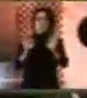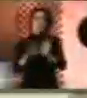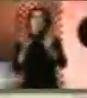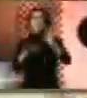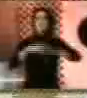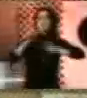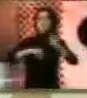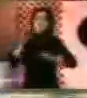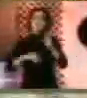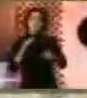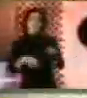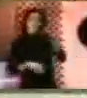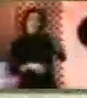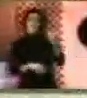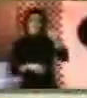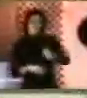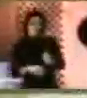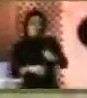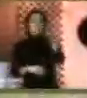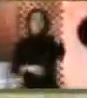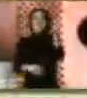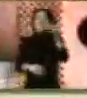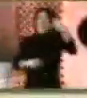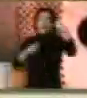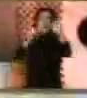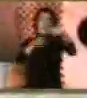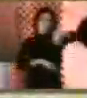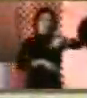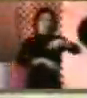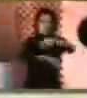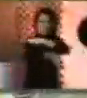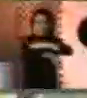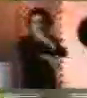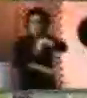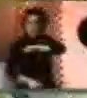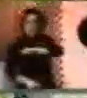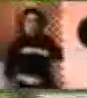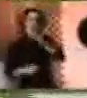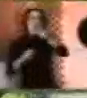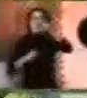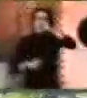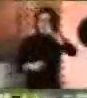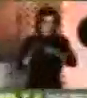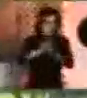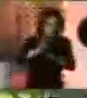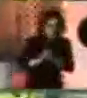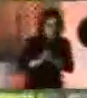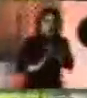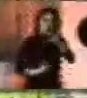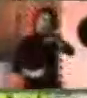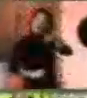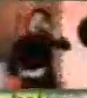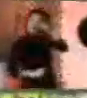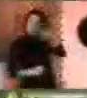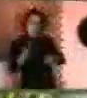escándalos. Esto pasaba con don Felipe González, también pasaba con José María Aznar. Sigue pasando con Rodríguez Zapatero, son licenciados